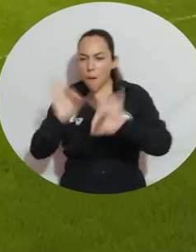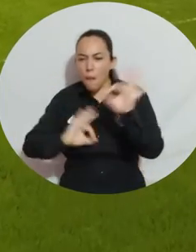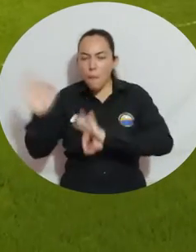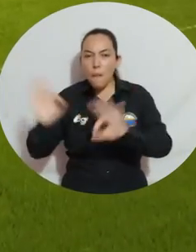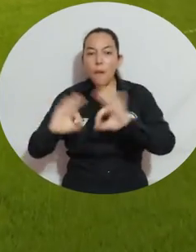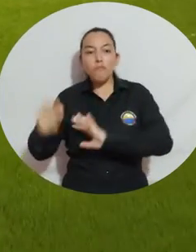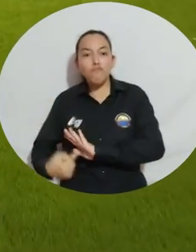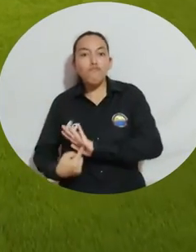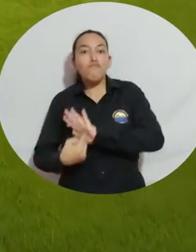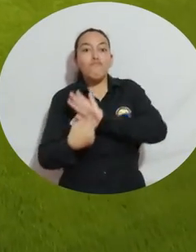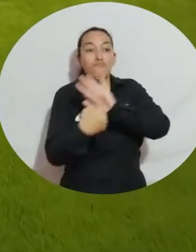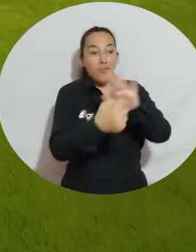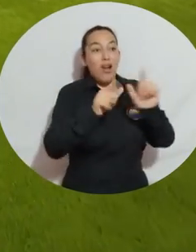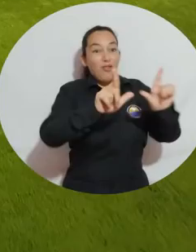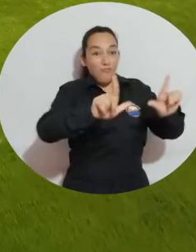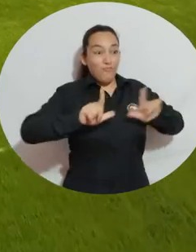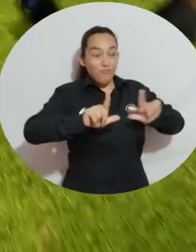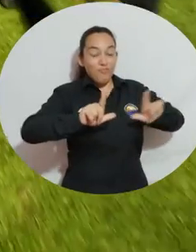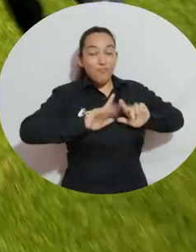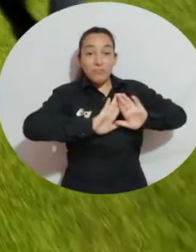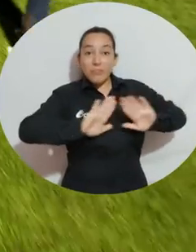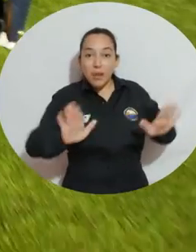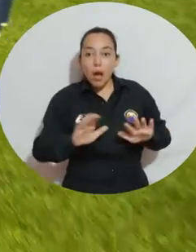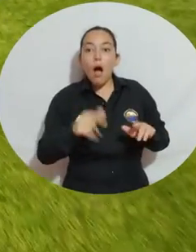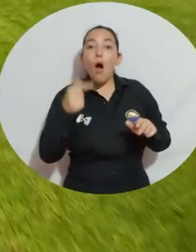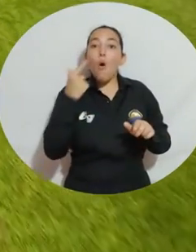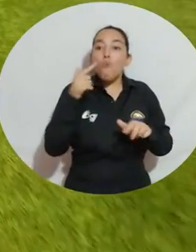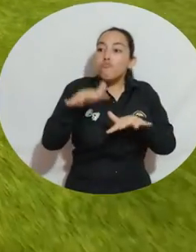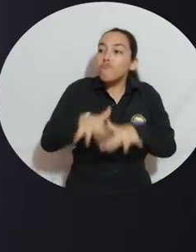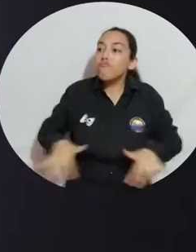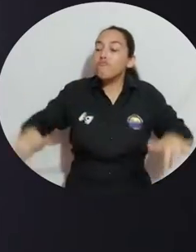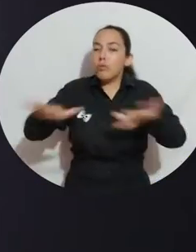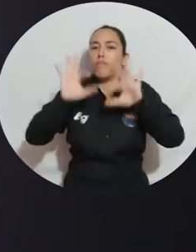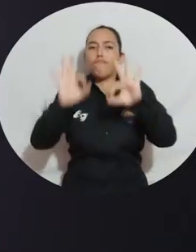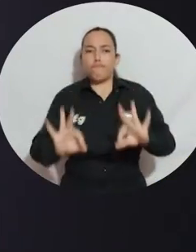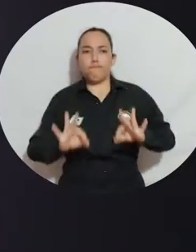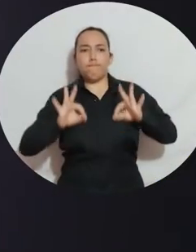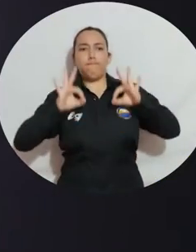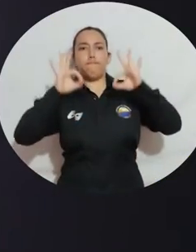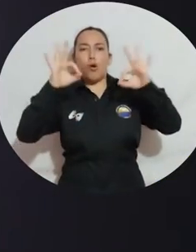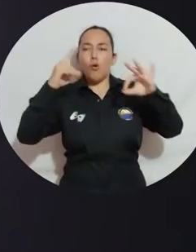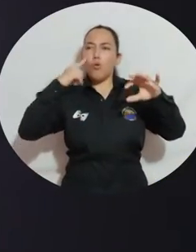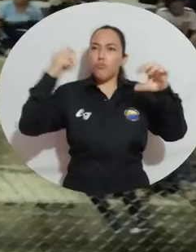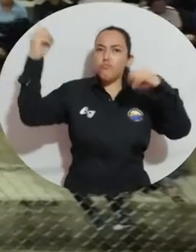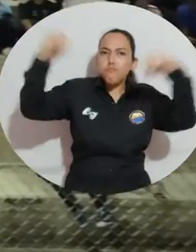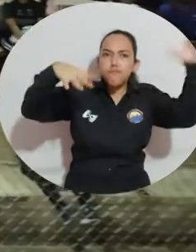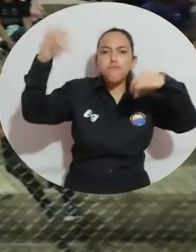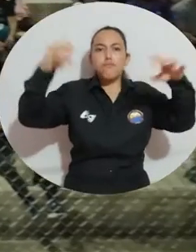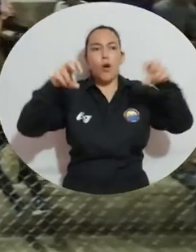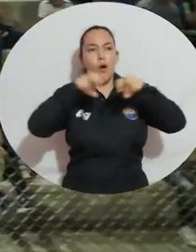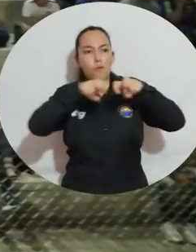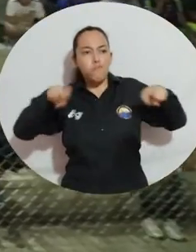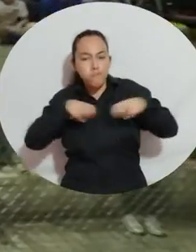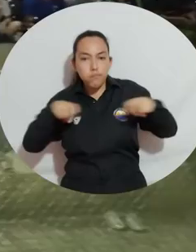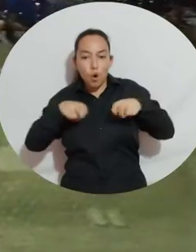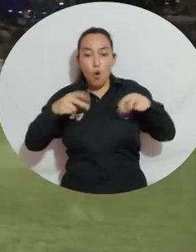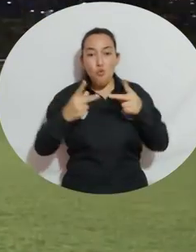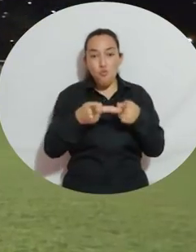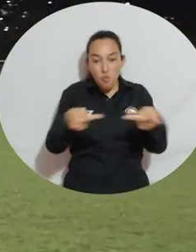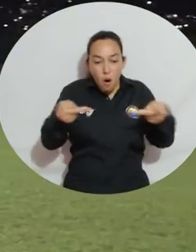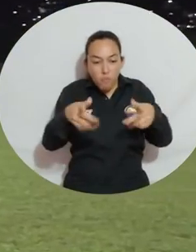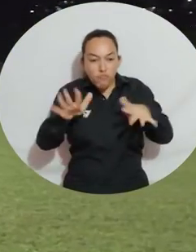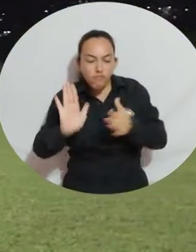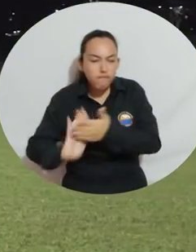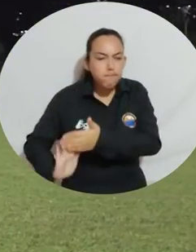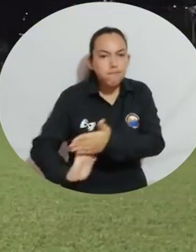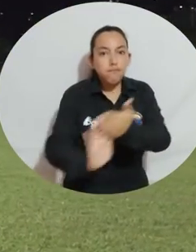preparó para presentar a sus profesionales titulados un escenario que cumpliera con los estándares de calidad en la iluminación, gradería y terreno de